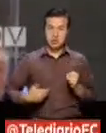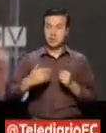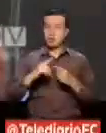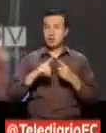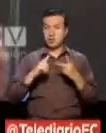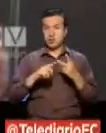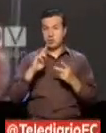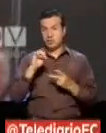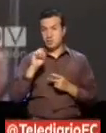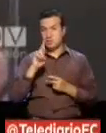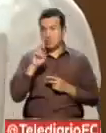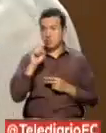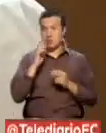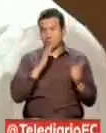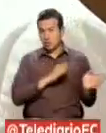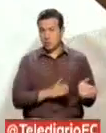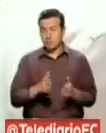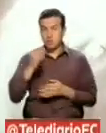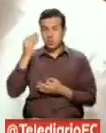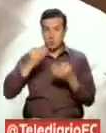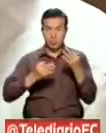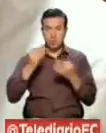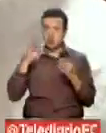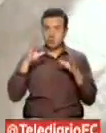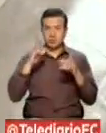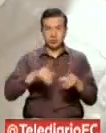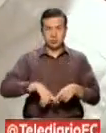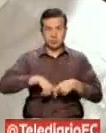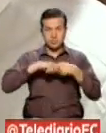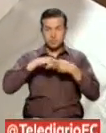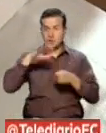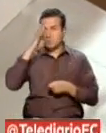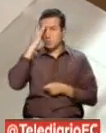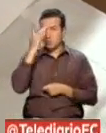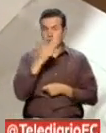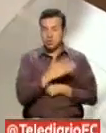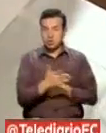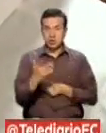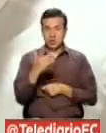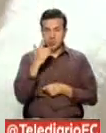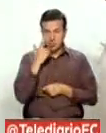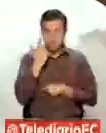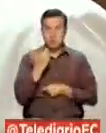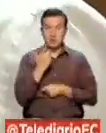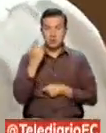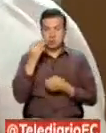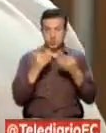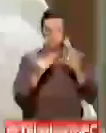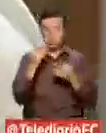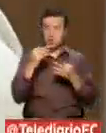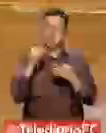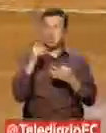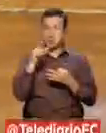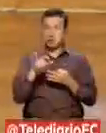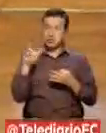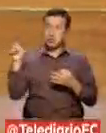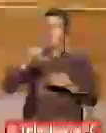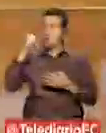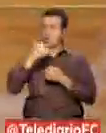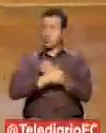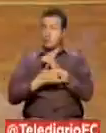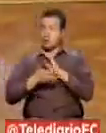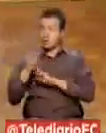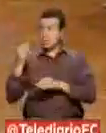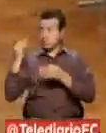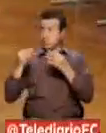la etapa de juicio por el secuestro de Fernando Balda se suspendió, por cuanto ese delito no puede ser juzgado en ausencia. Olga